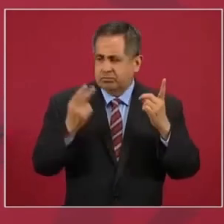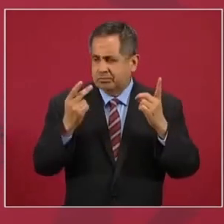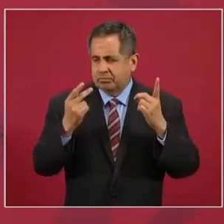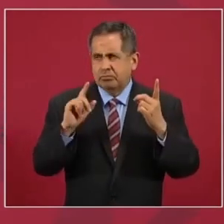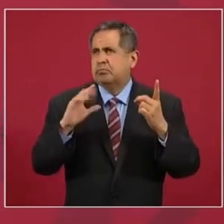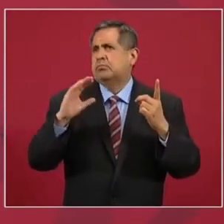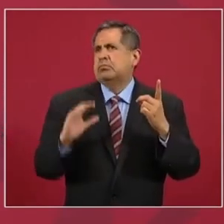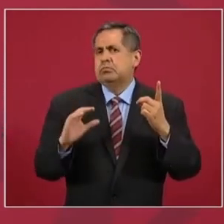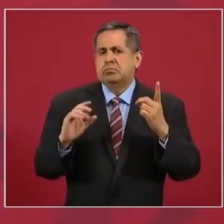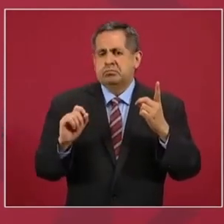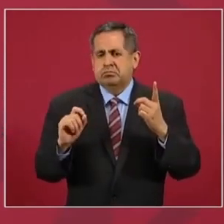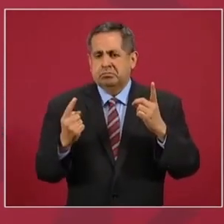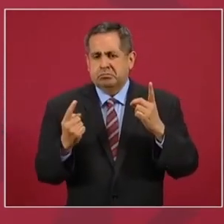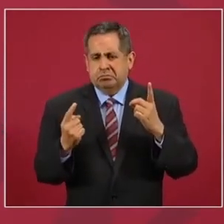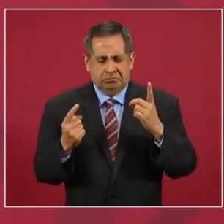como a